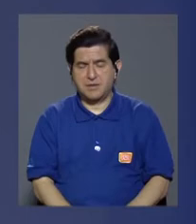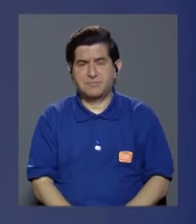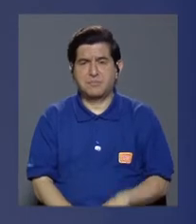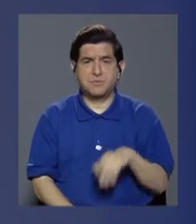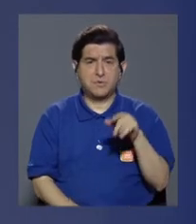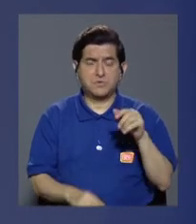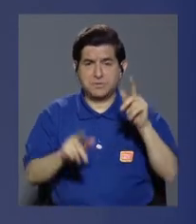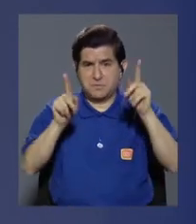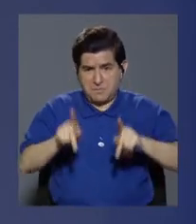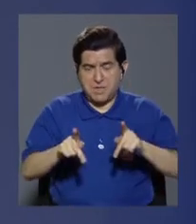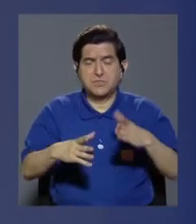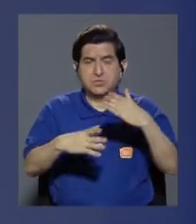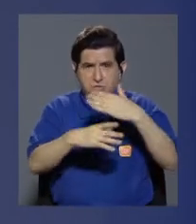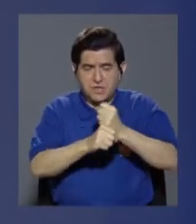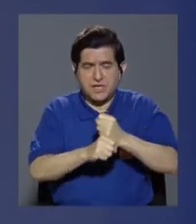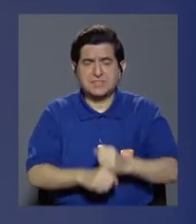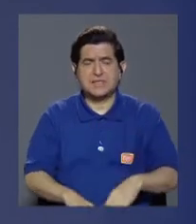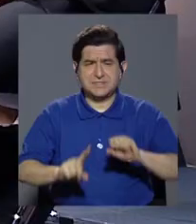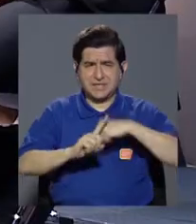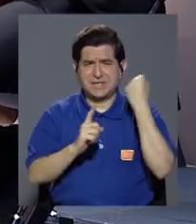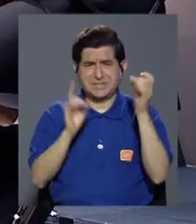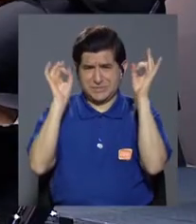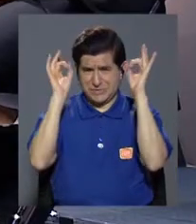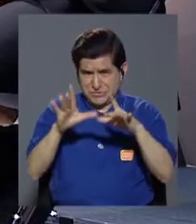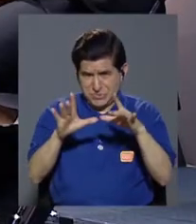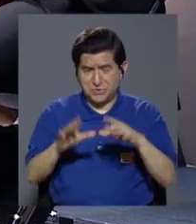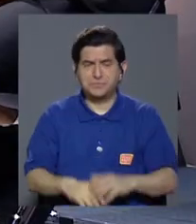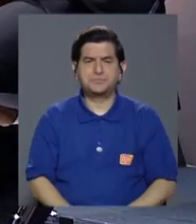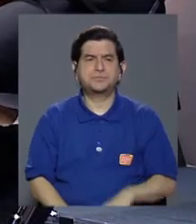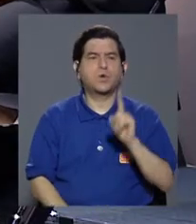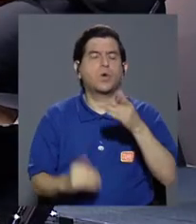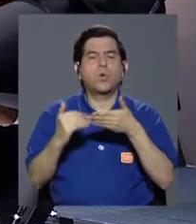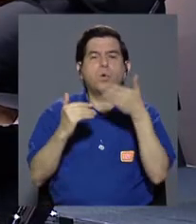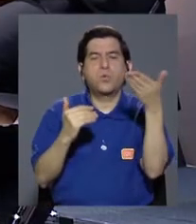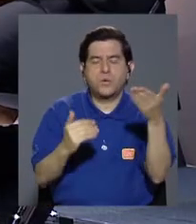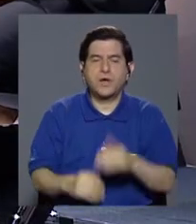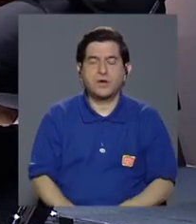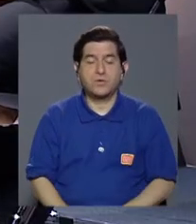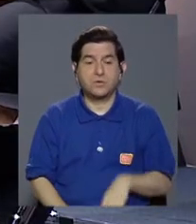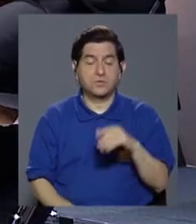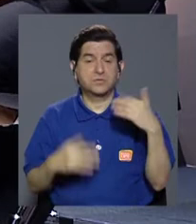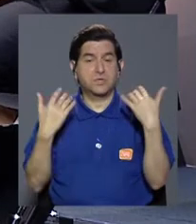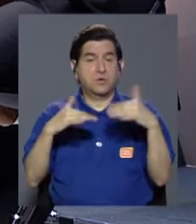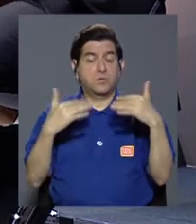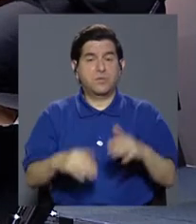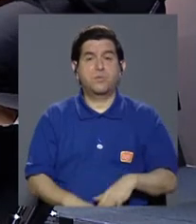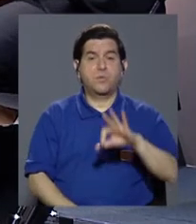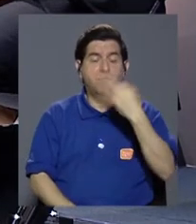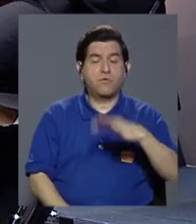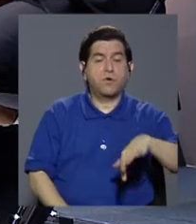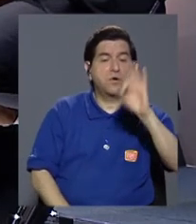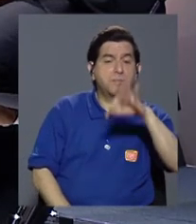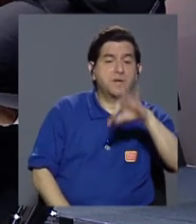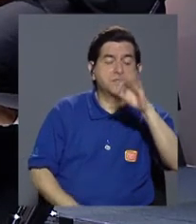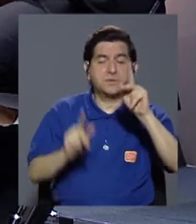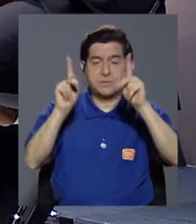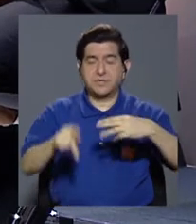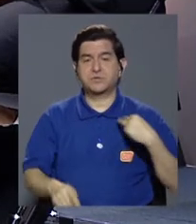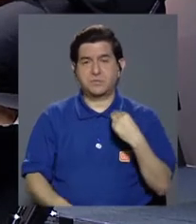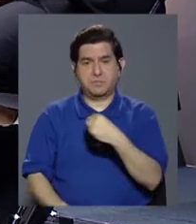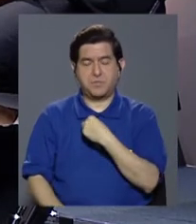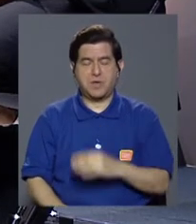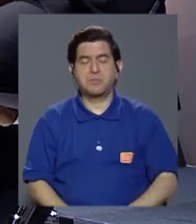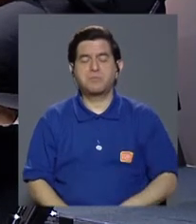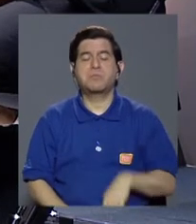cometieron esas atrocidades una cosa que es en realidad falta hacen con la mía fue la manera como se escogieron a quienes integran los